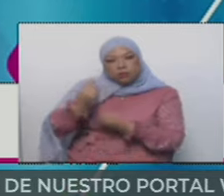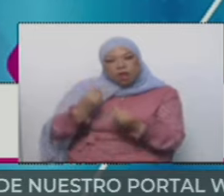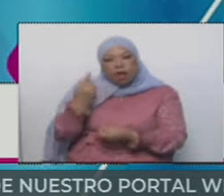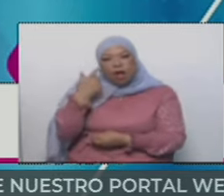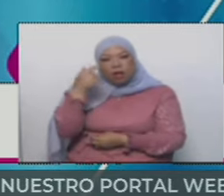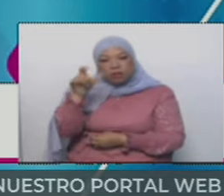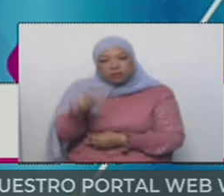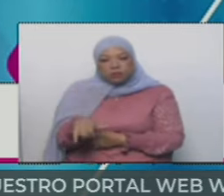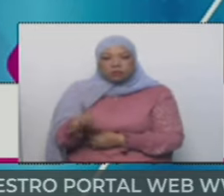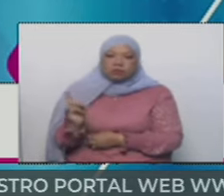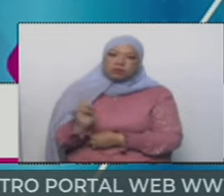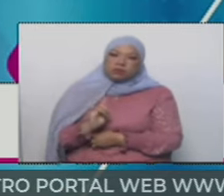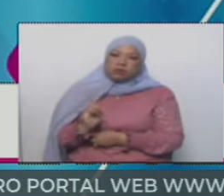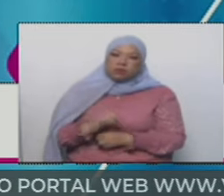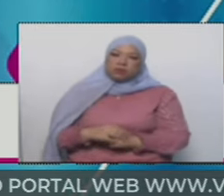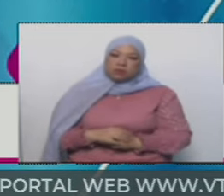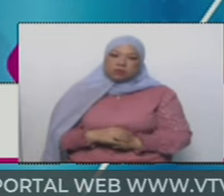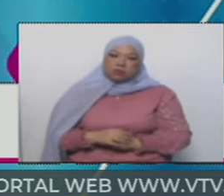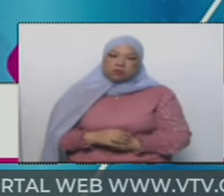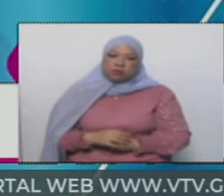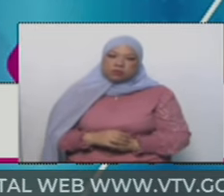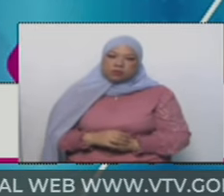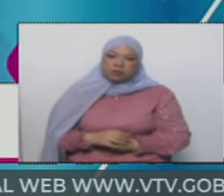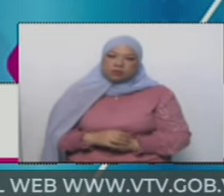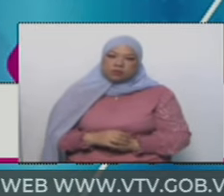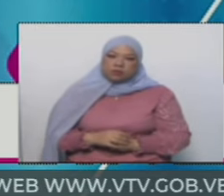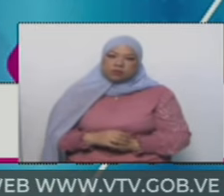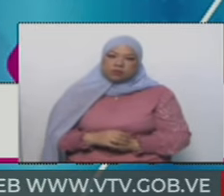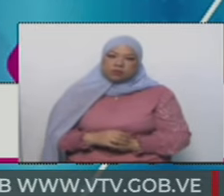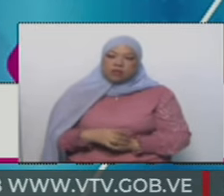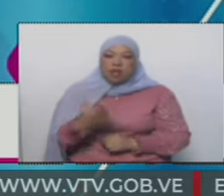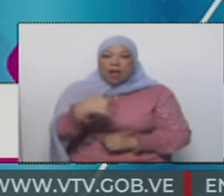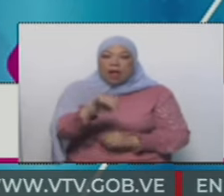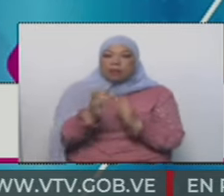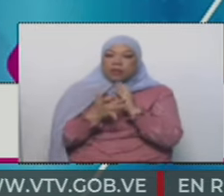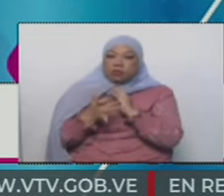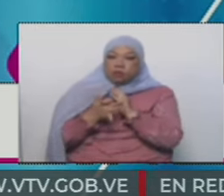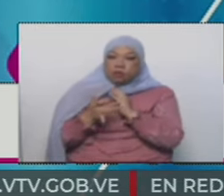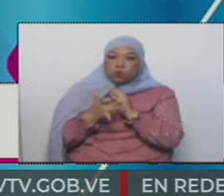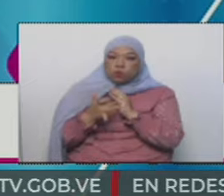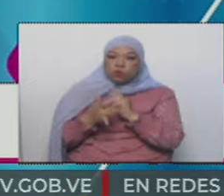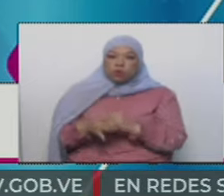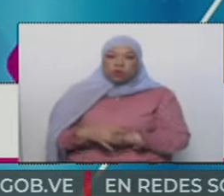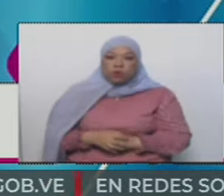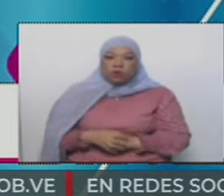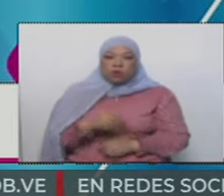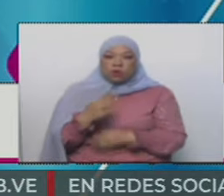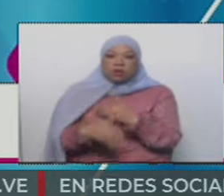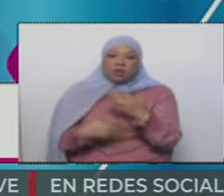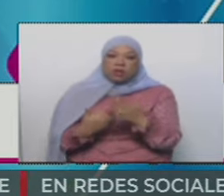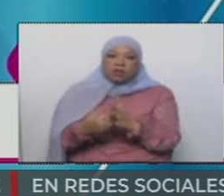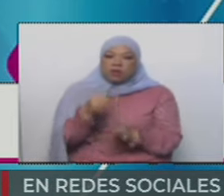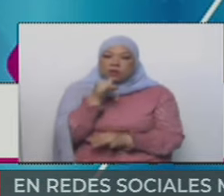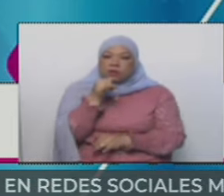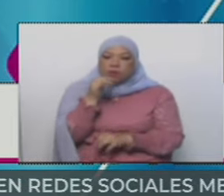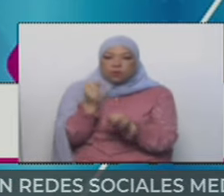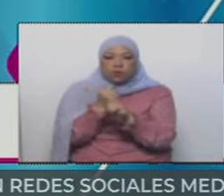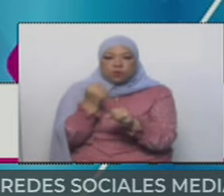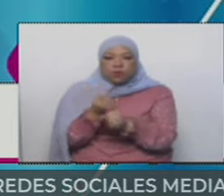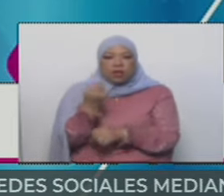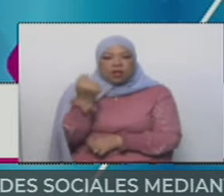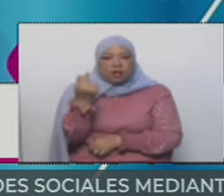de alianza económica profunda, comercial, tecnológica, de inversiones, monetaria,